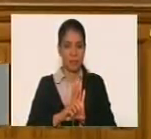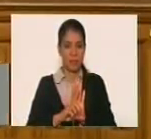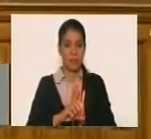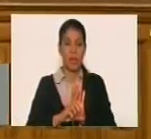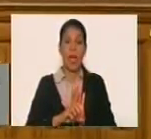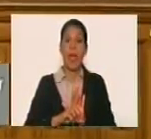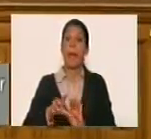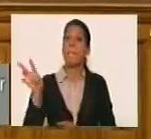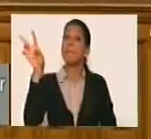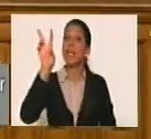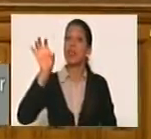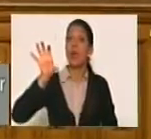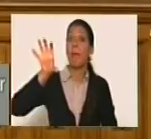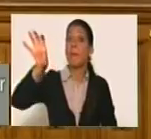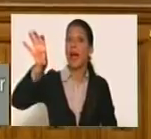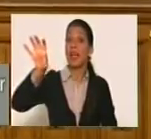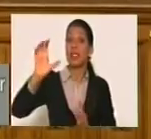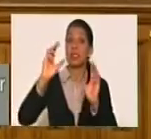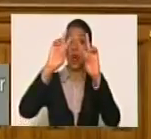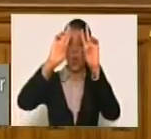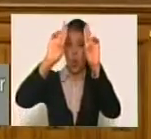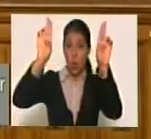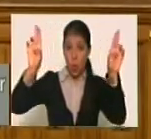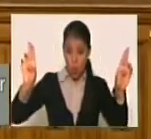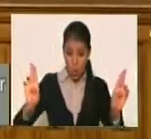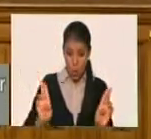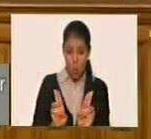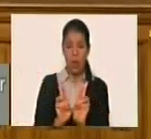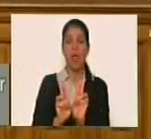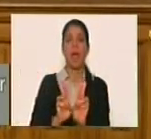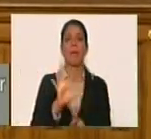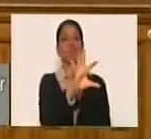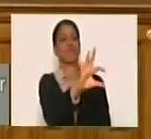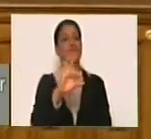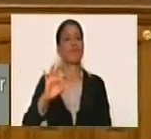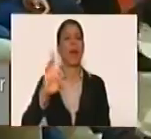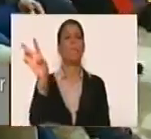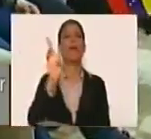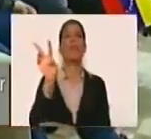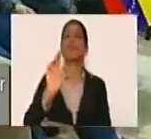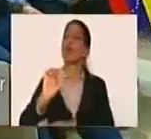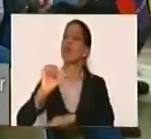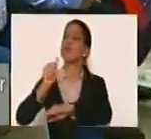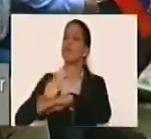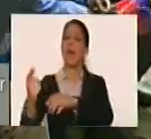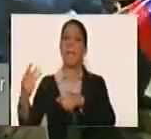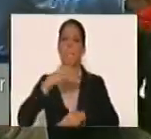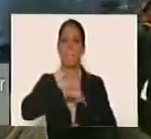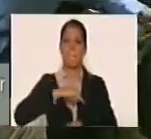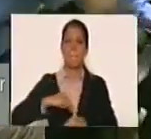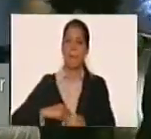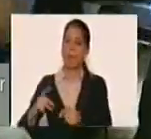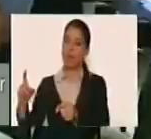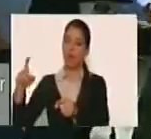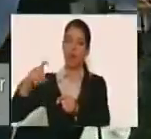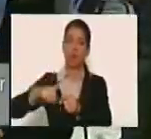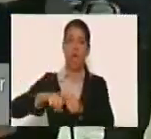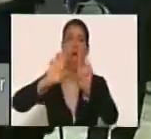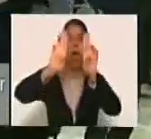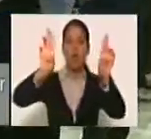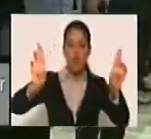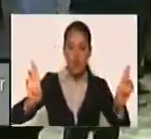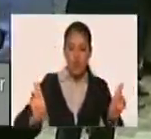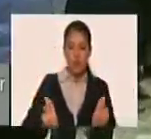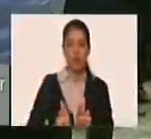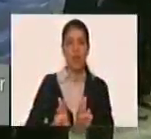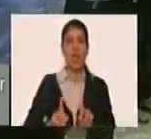Venezuela ha sido elegida como miembro del Consejo Directivo de esta importante organización